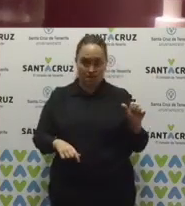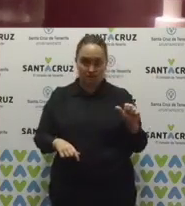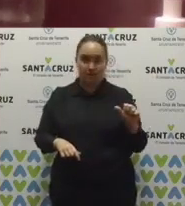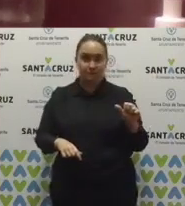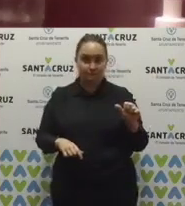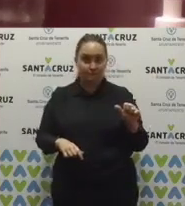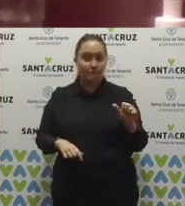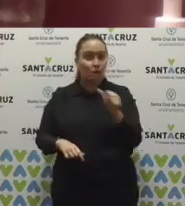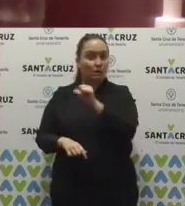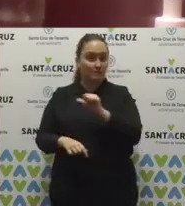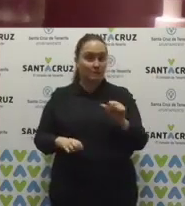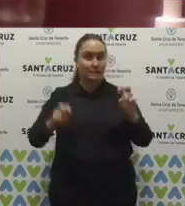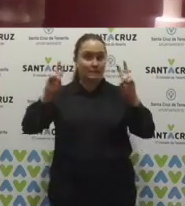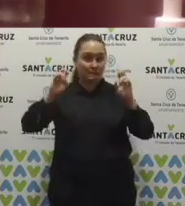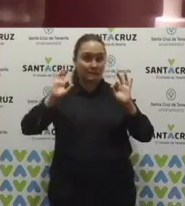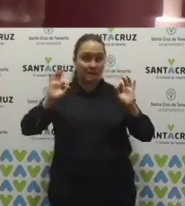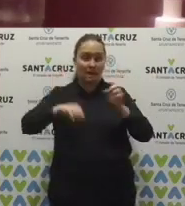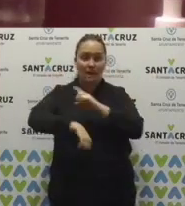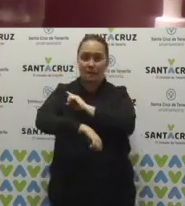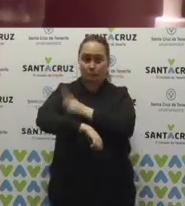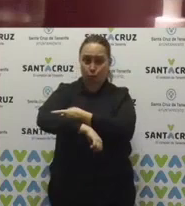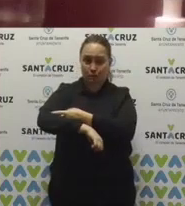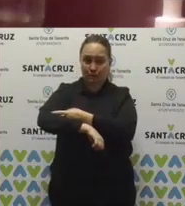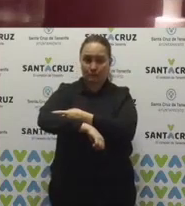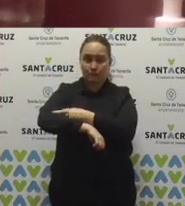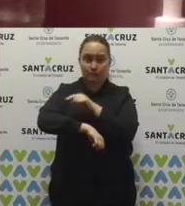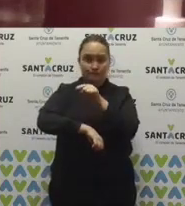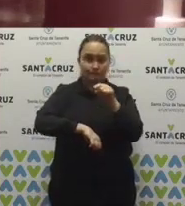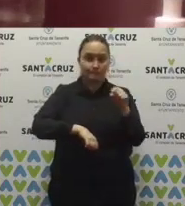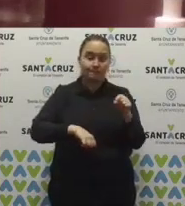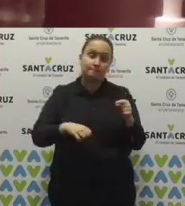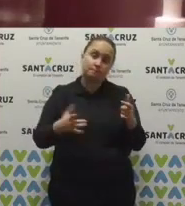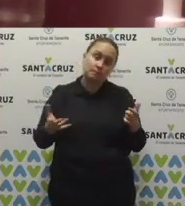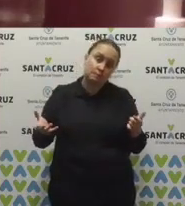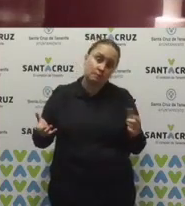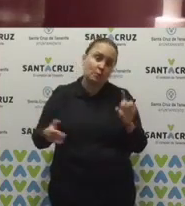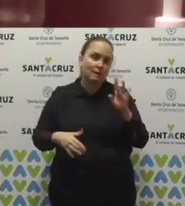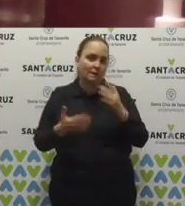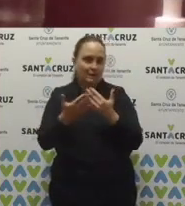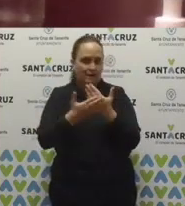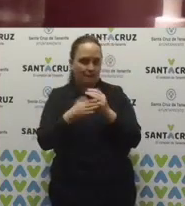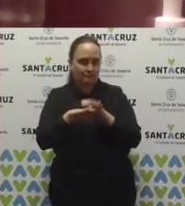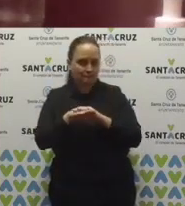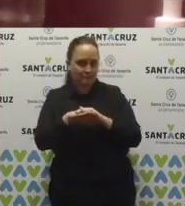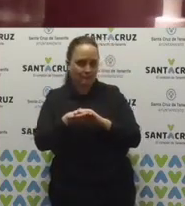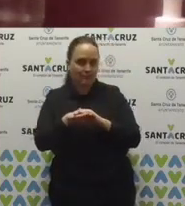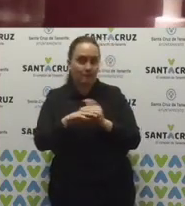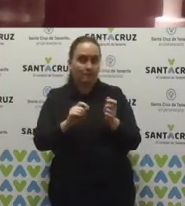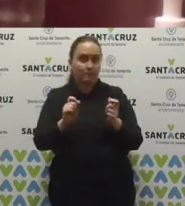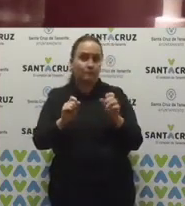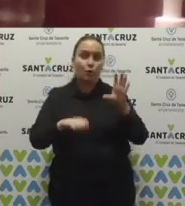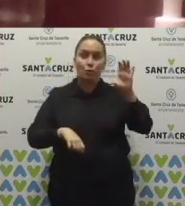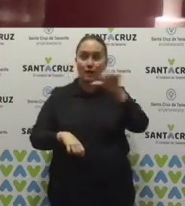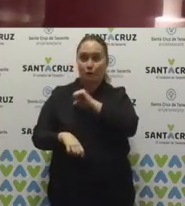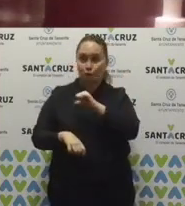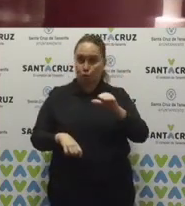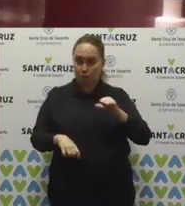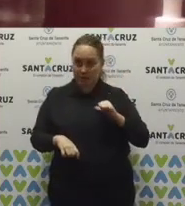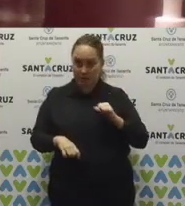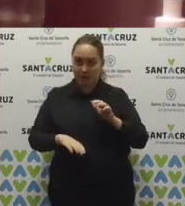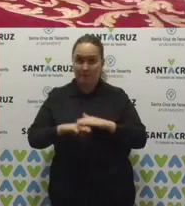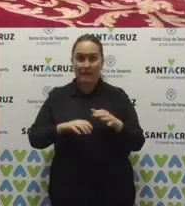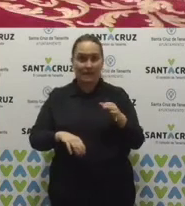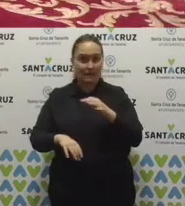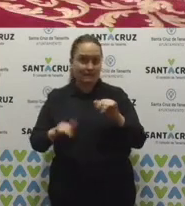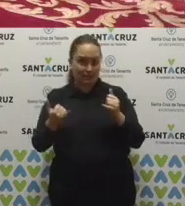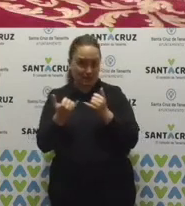los deportes fue bueno 15 días disculpe para la comunidad autónoma de canarias o más concretamente para la isla de